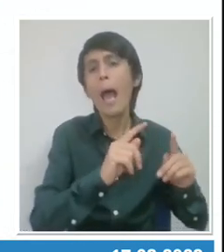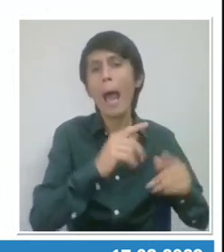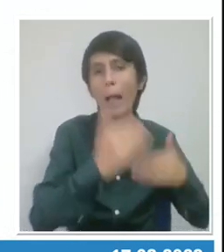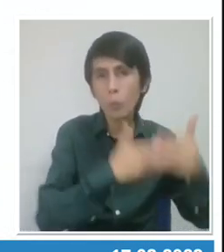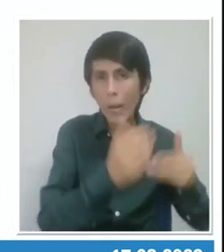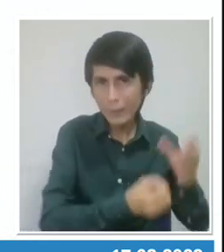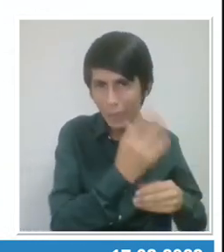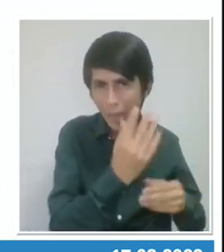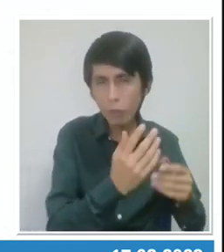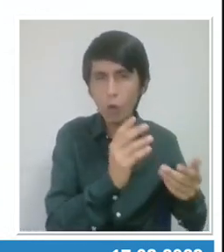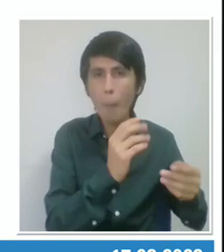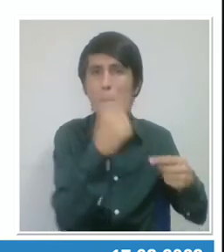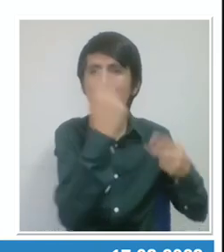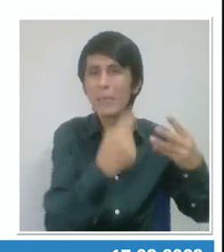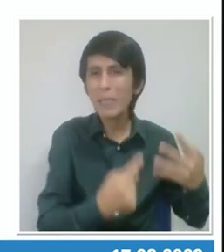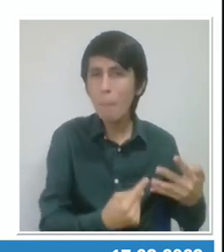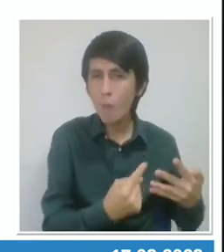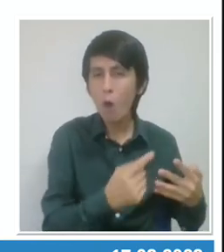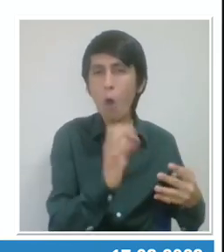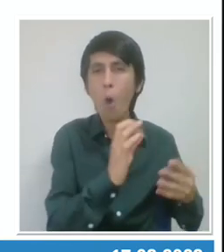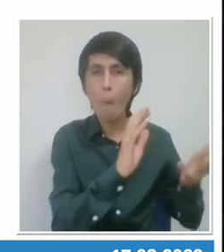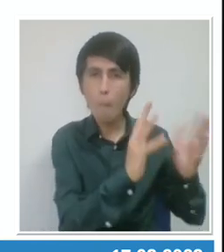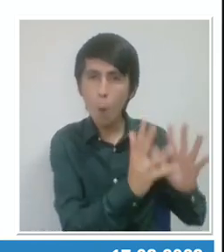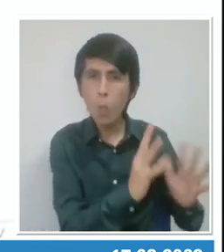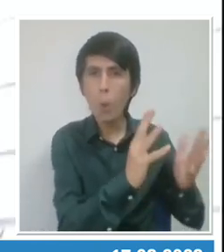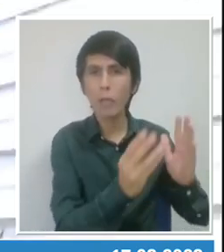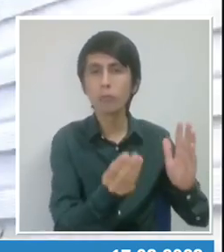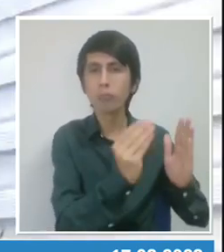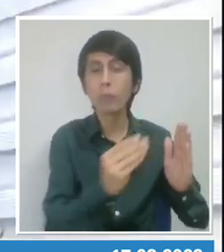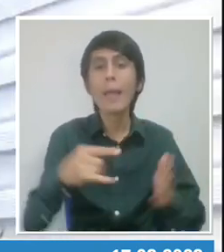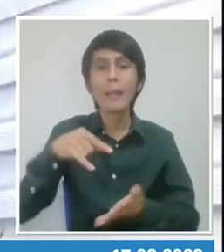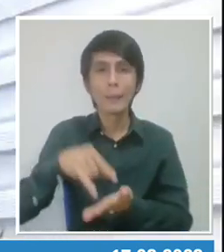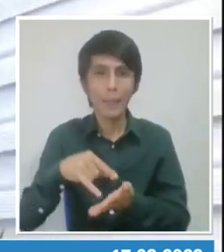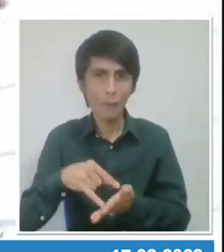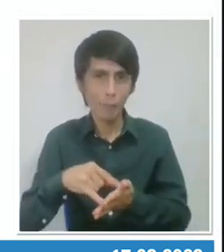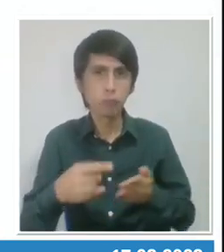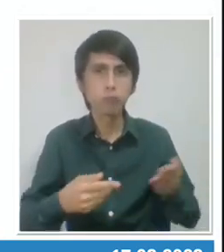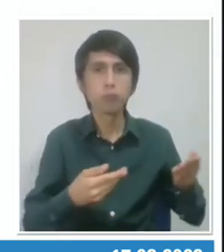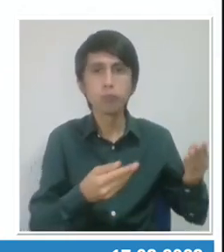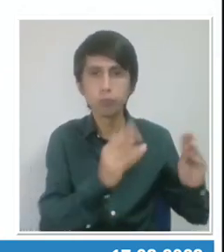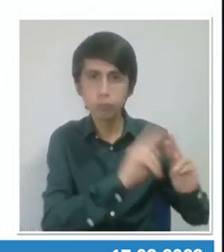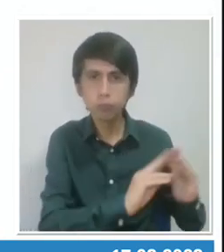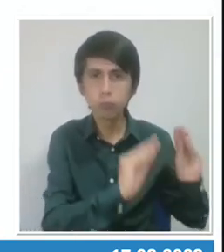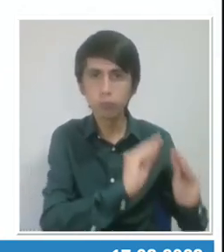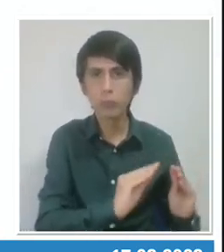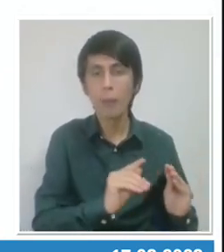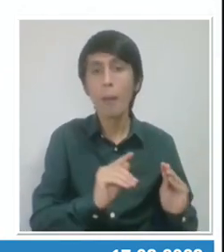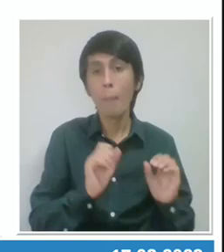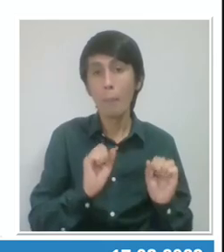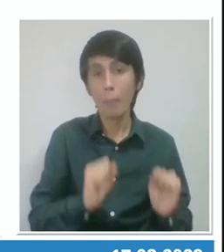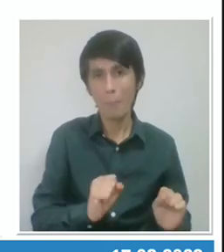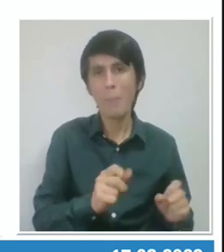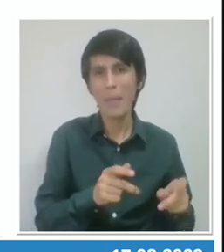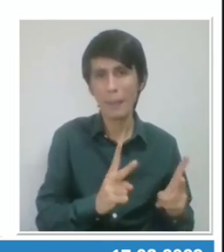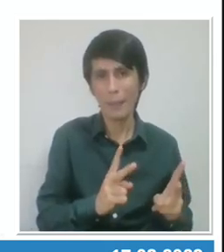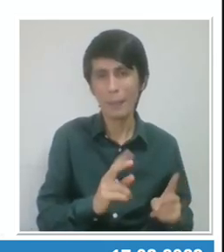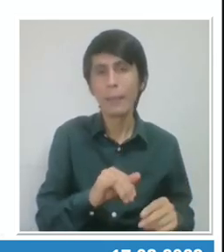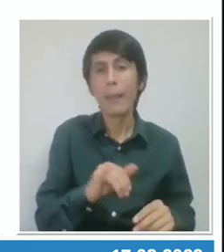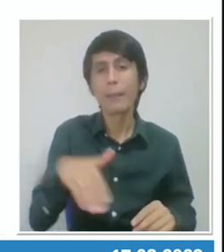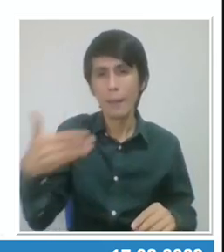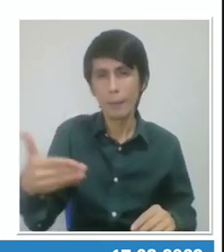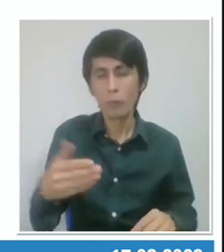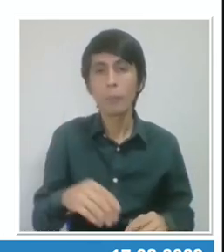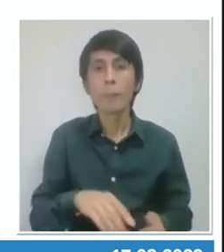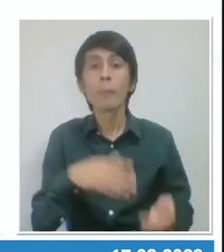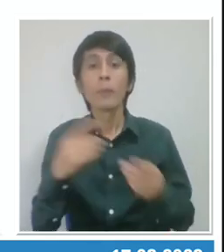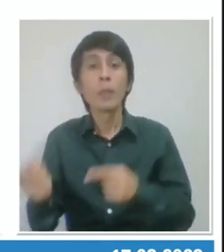manera, ¿no? Pero sí tengo que reconocer, y esta es una cuestión que se ha estudiado muchísimo en el constitucionalismo de género, que